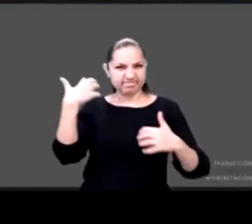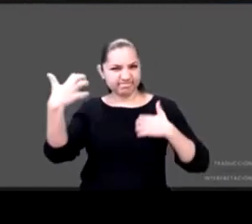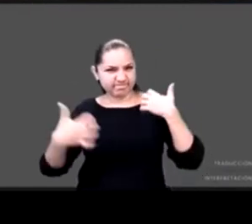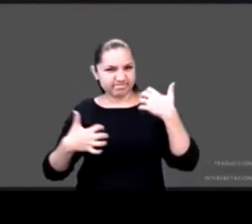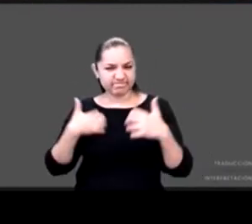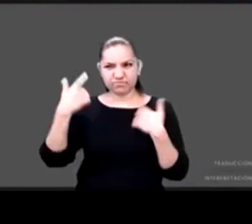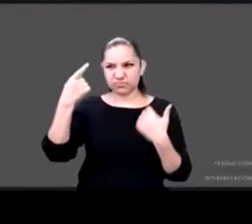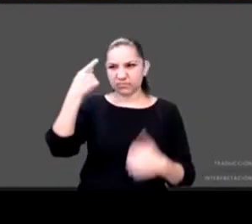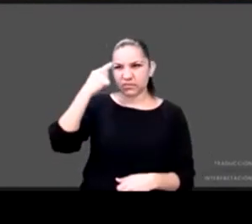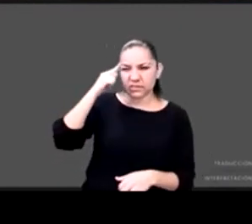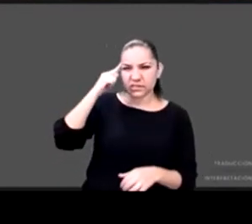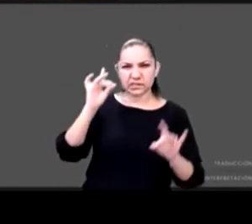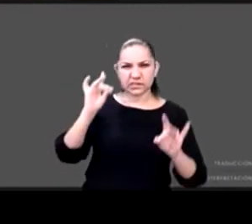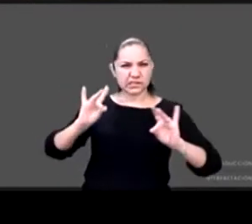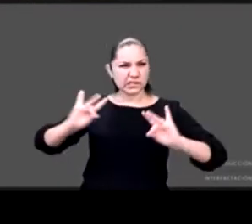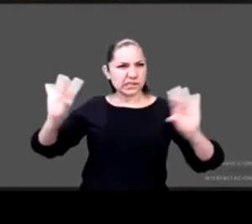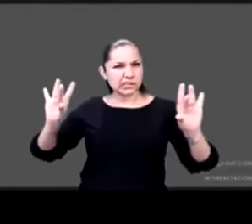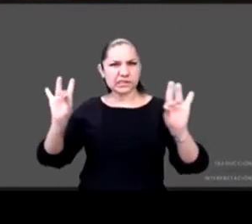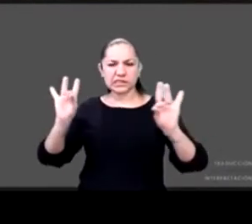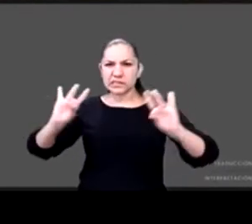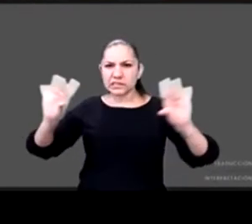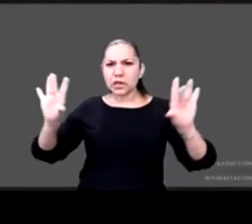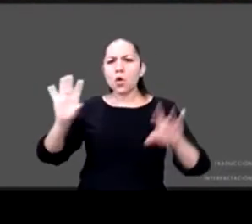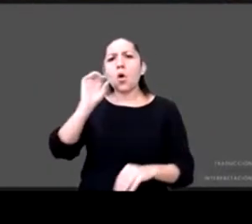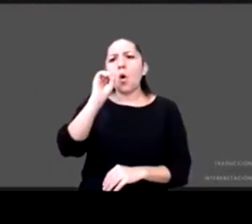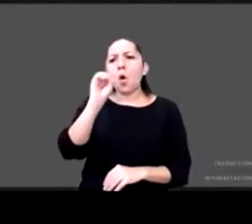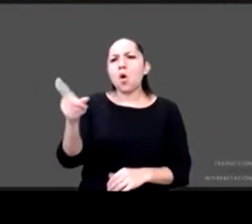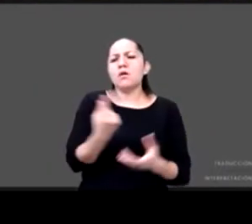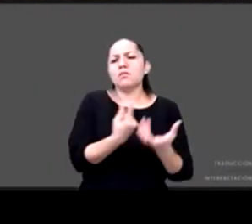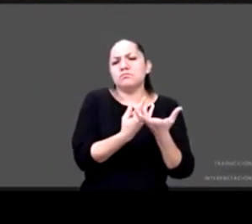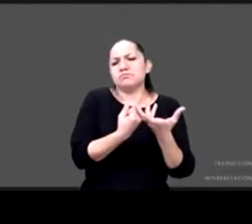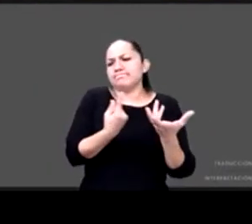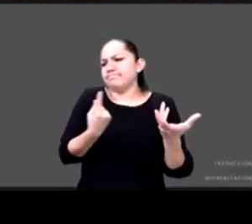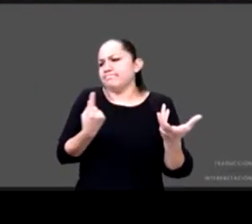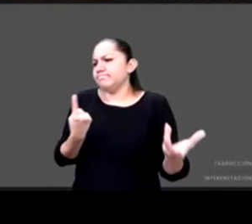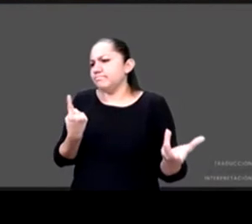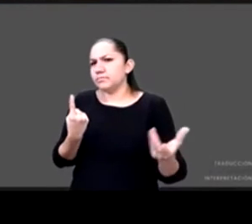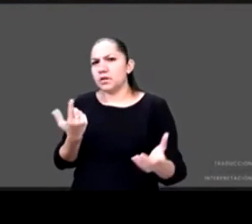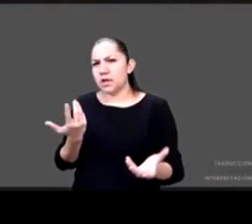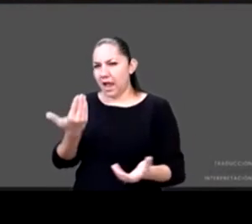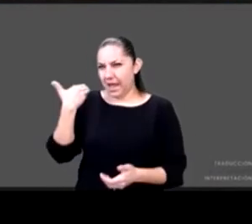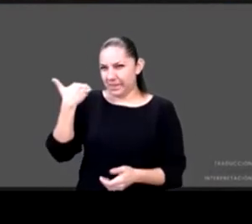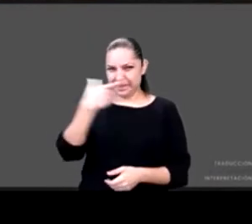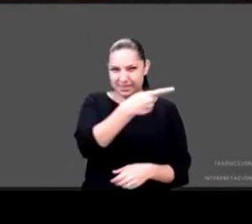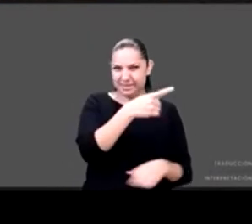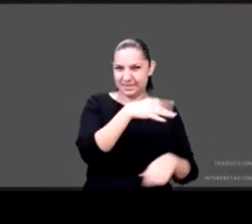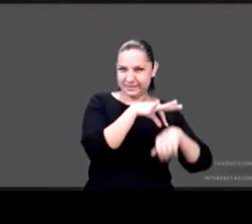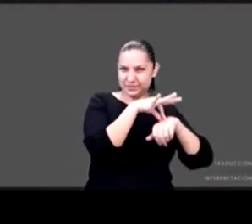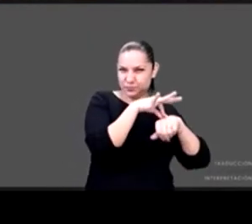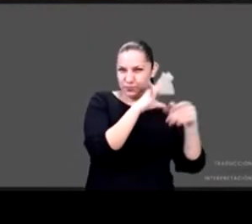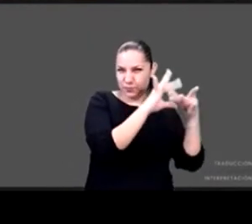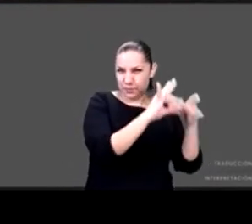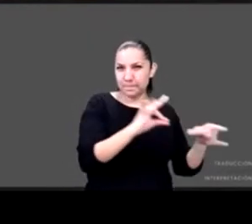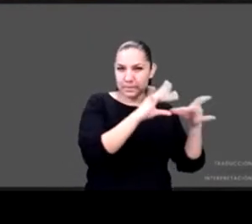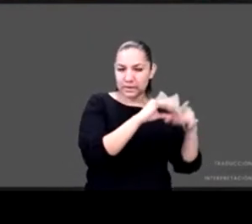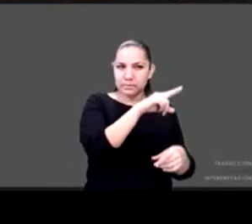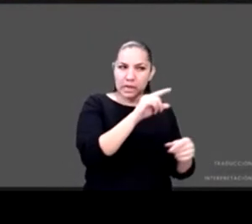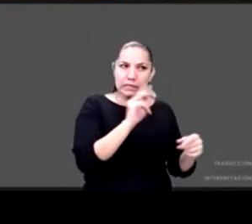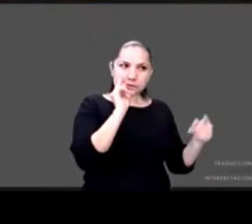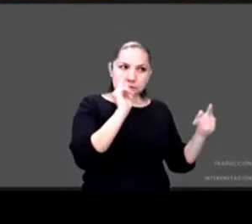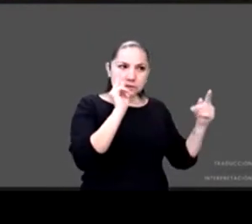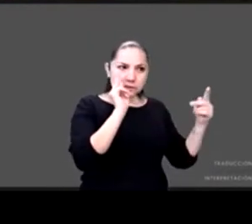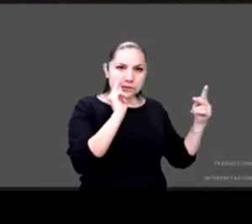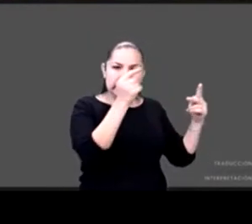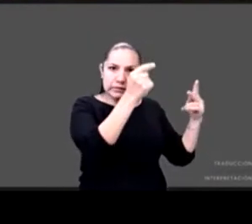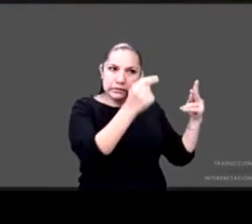¿no? Que no quería hablar con nadie, dijo la verdad muchas cosas muy, muy fuertes, profundas, pero hay que estar atentos a eso, si no tiene hambre,